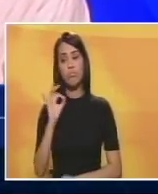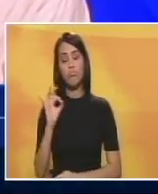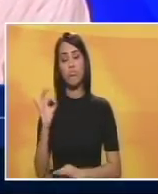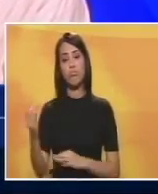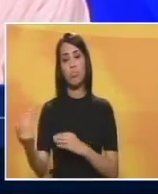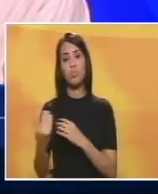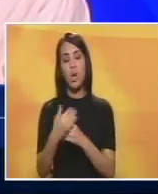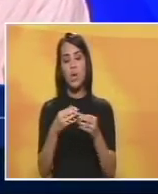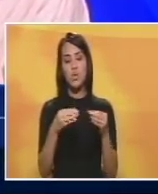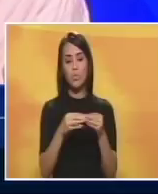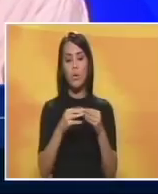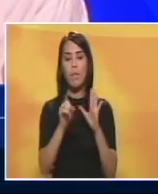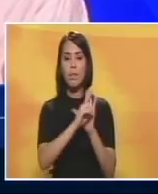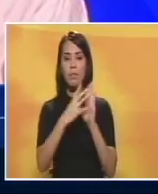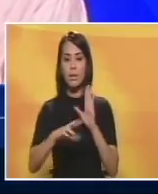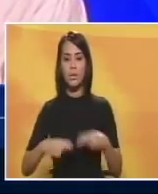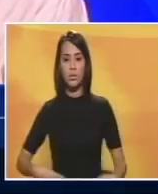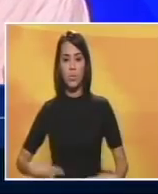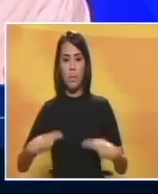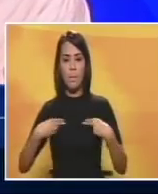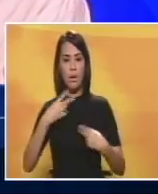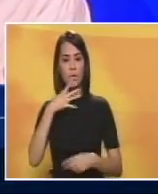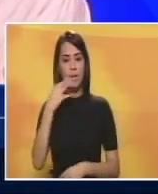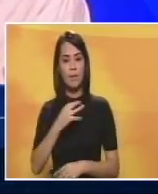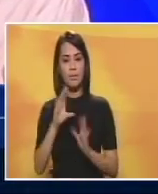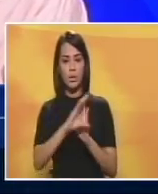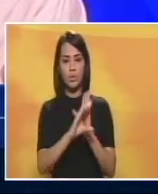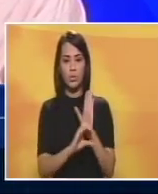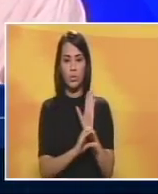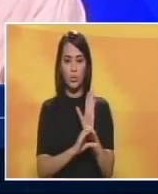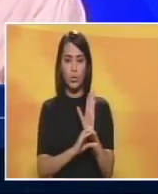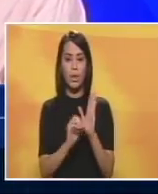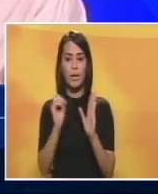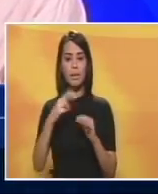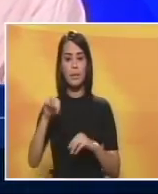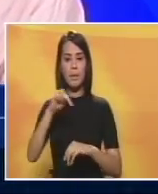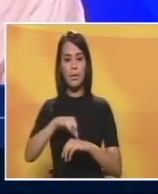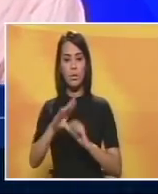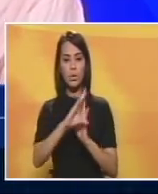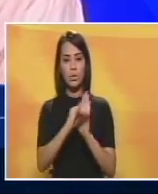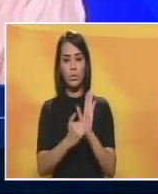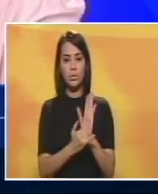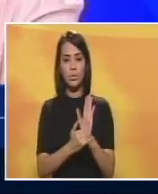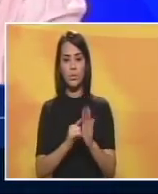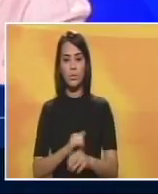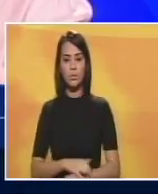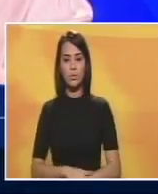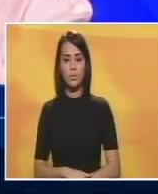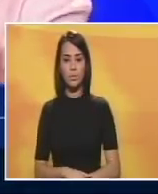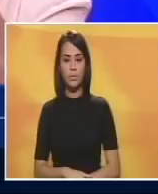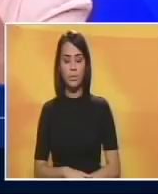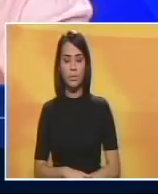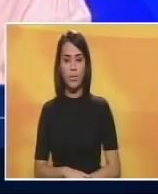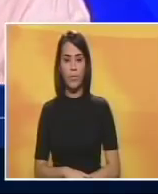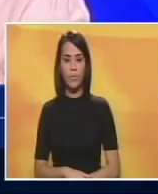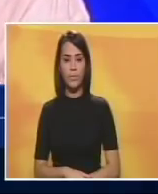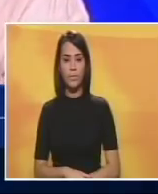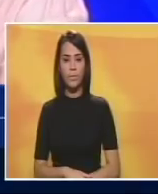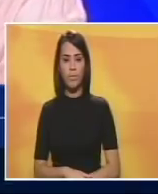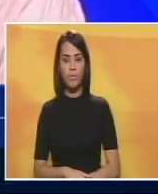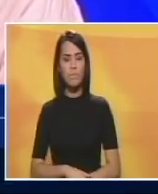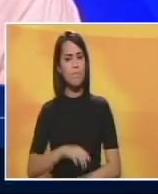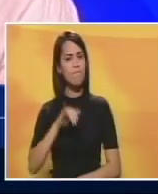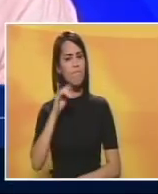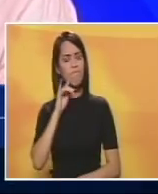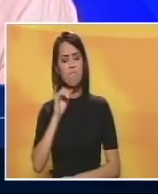Comisión de Derechos Humanos y Garantías Constitucionales de la Asamblea Nacional Constituyente es tratada con